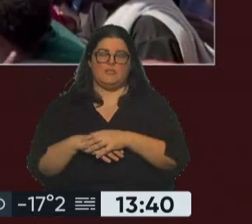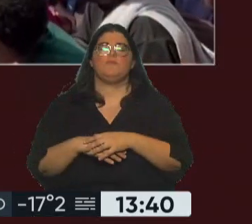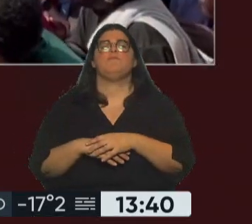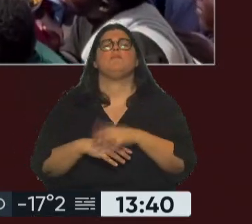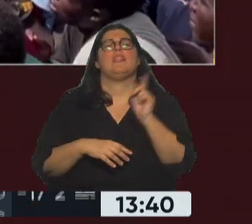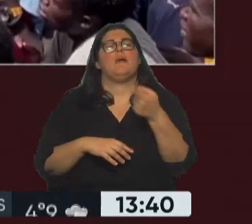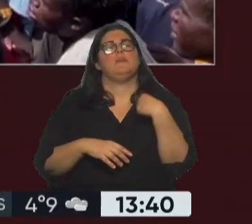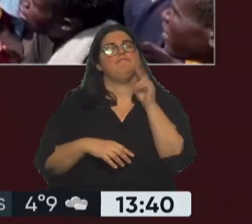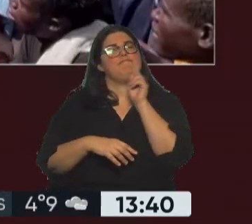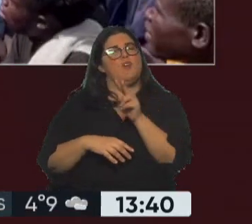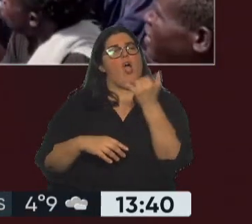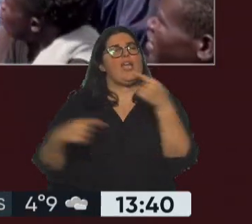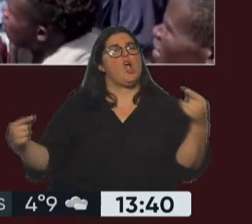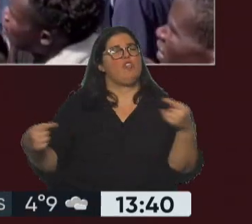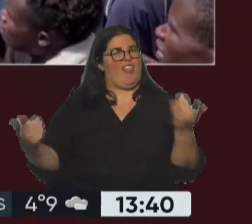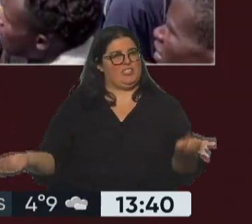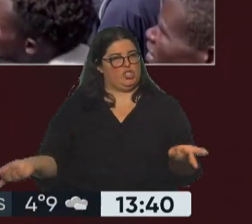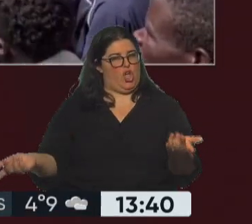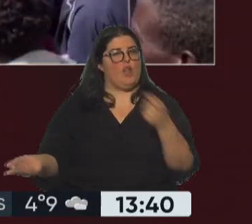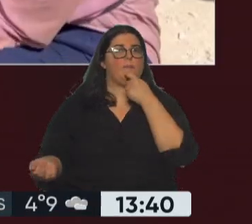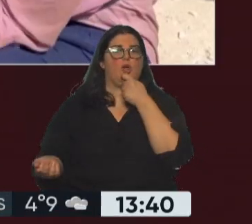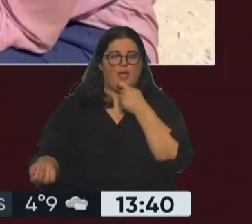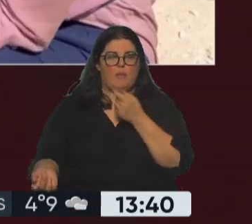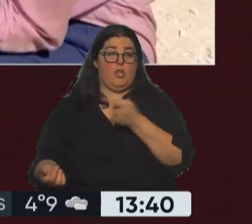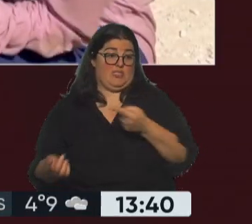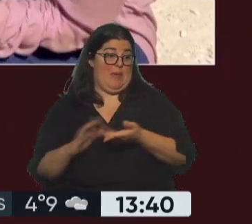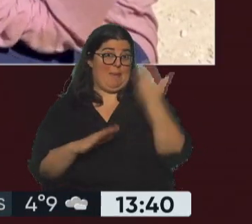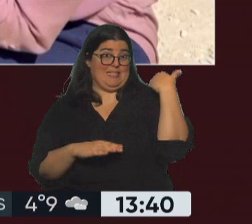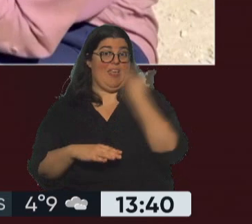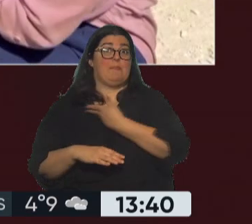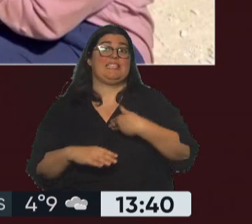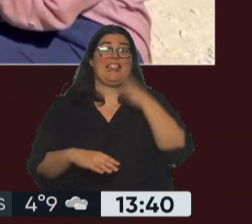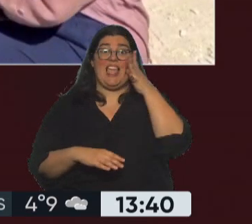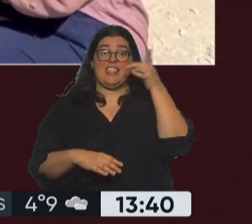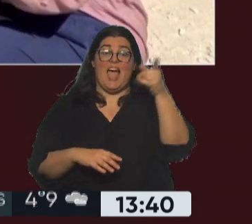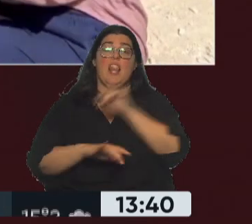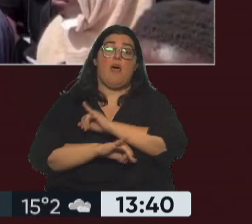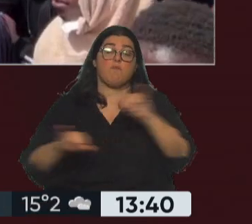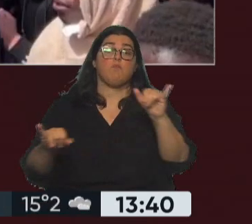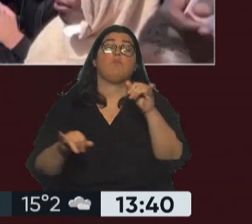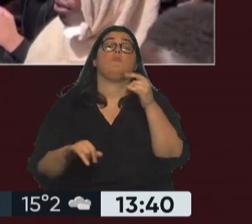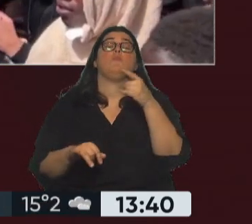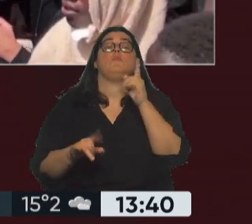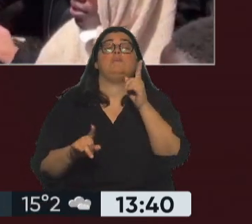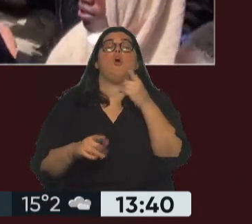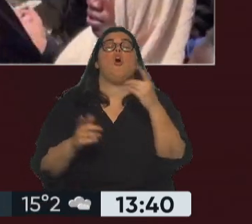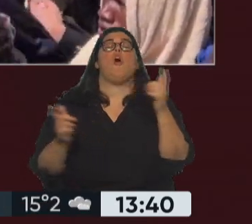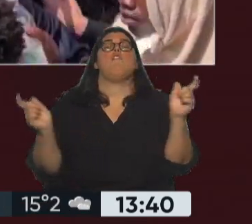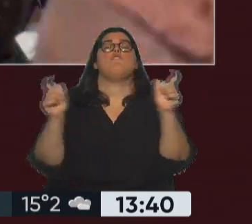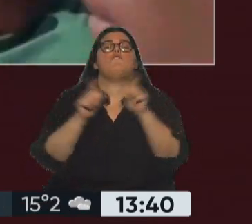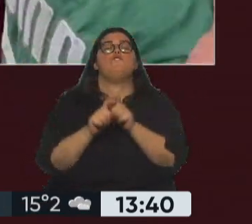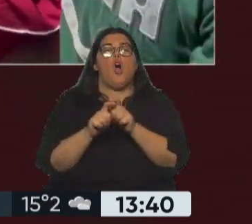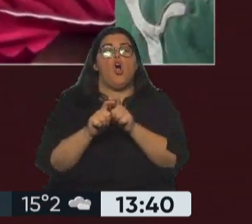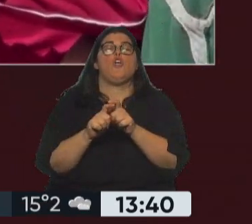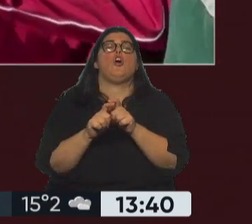política. Contradicción número 1, la semana pasada Giorgia Meloni, en el marco del foro que organiza Víctor Orbán